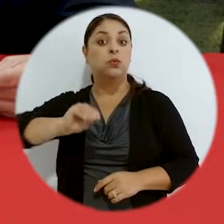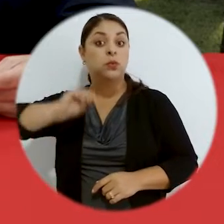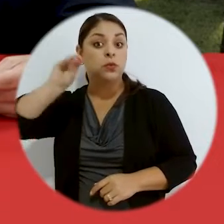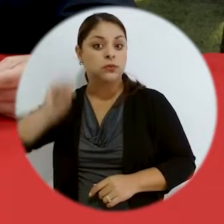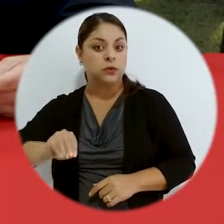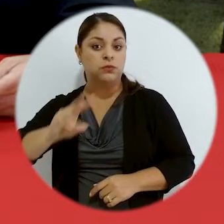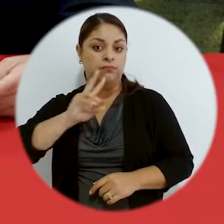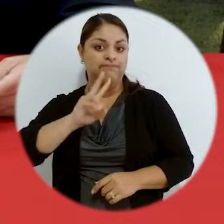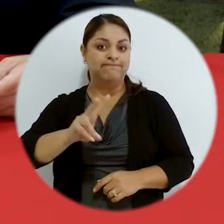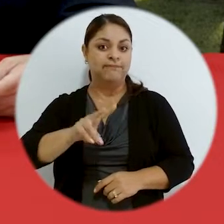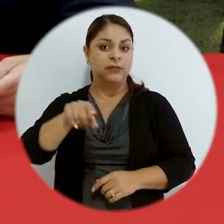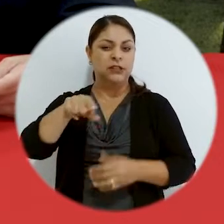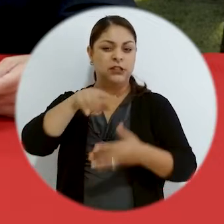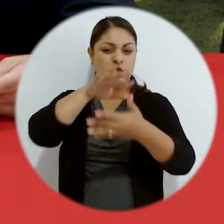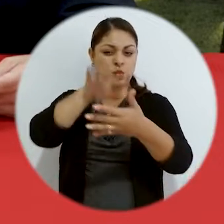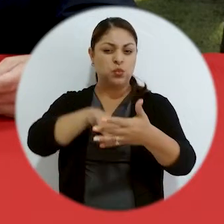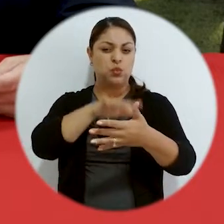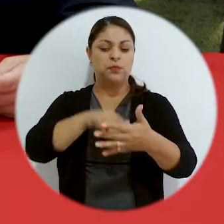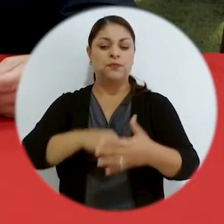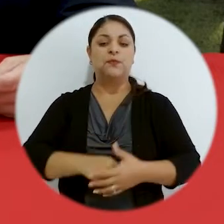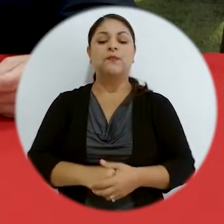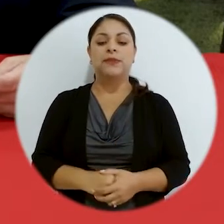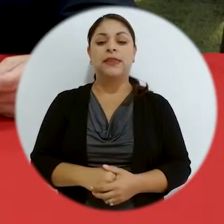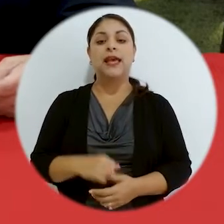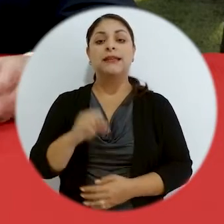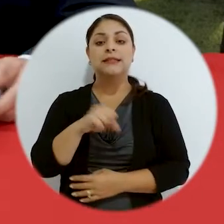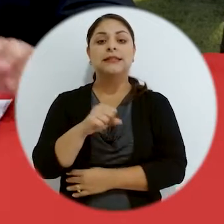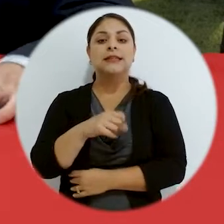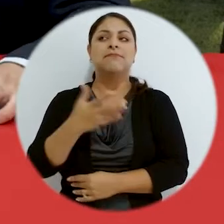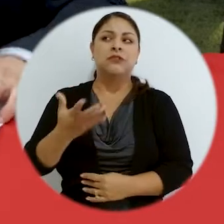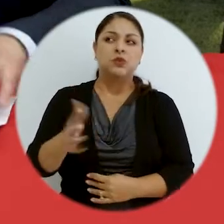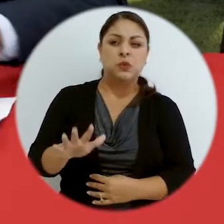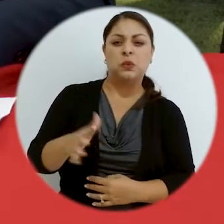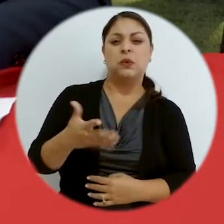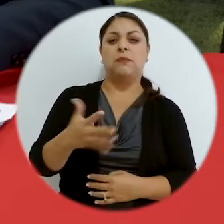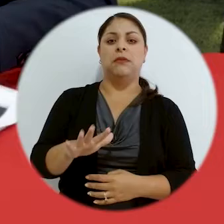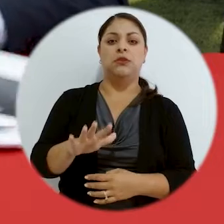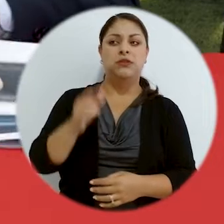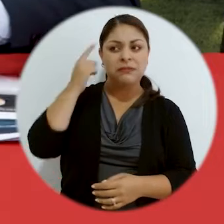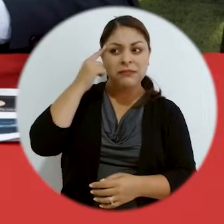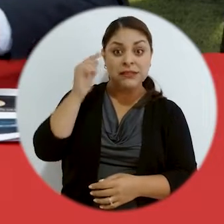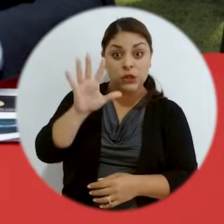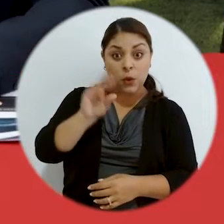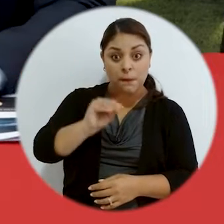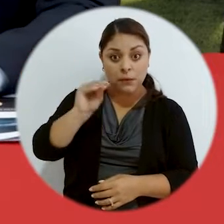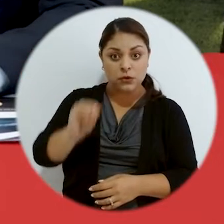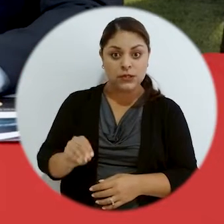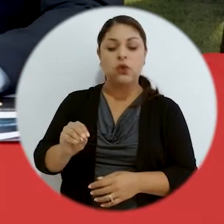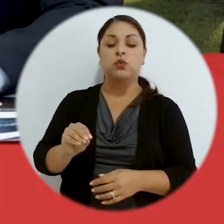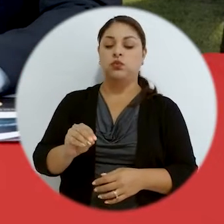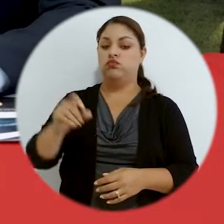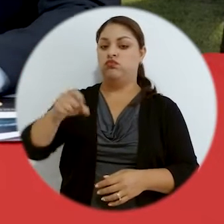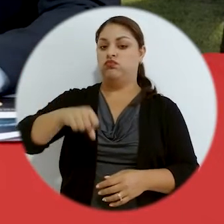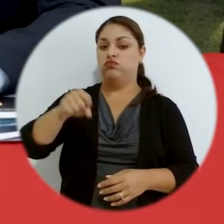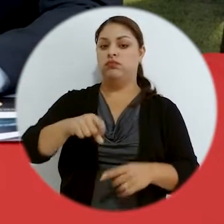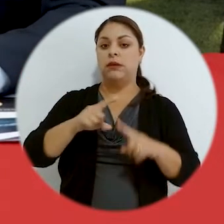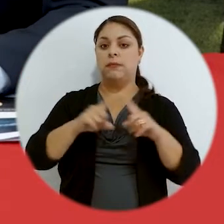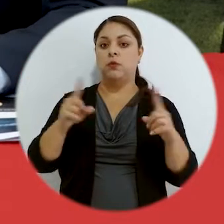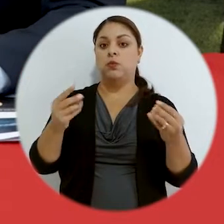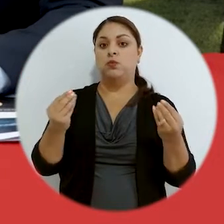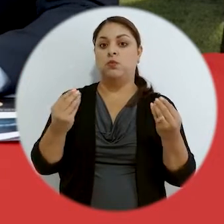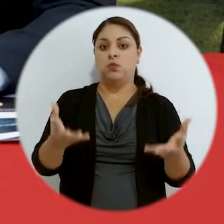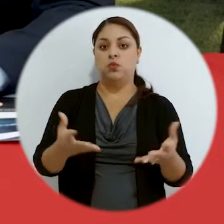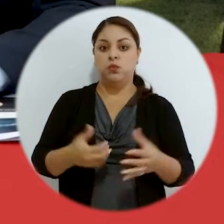5.34% de ese total, de acuerdo con el estudio. Sí, estamos hablando, uno diría, es el 5% de la población, sí, de la